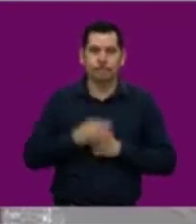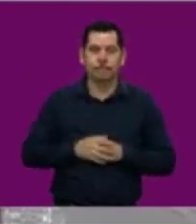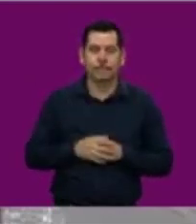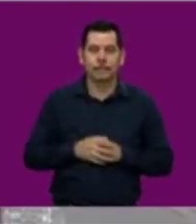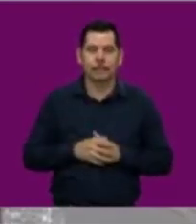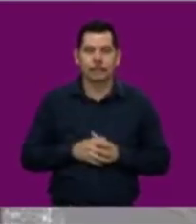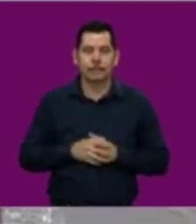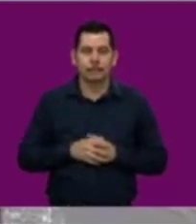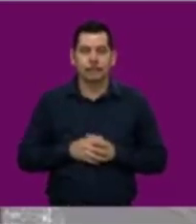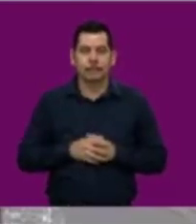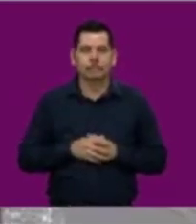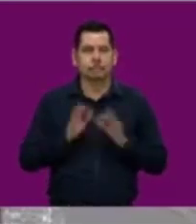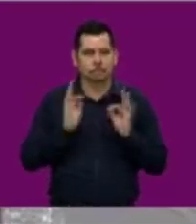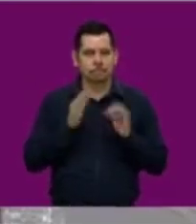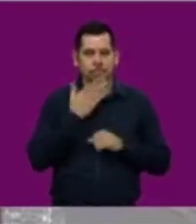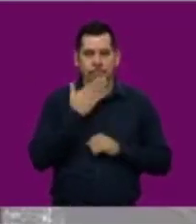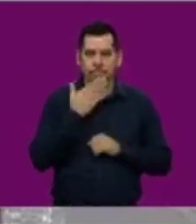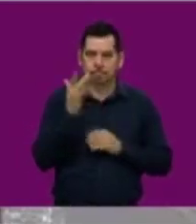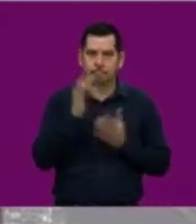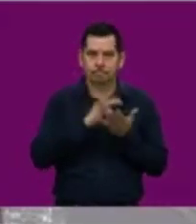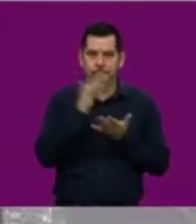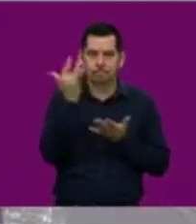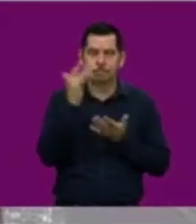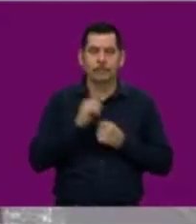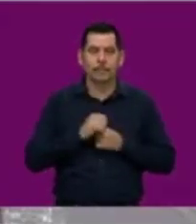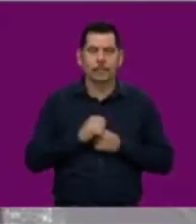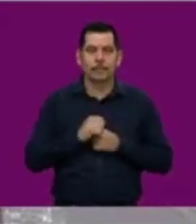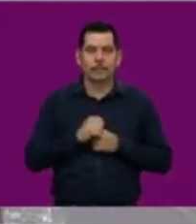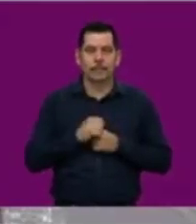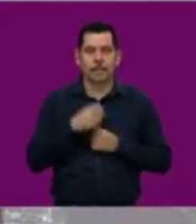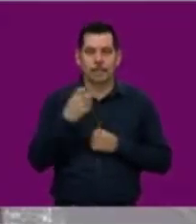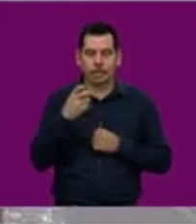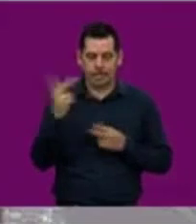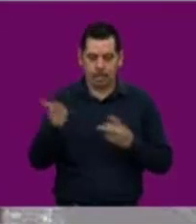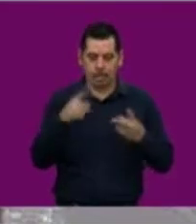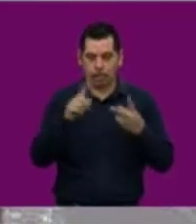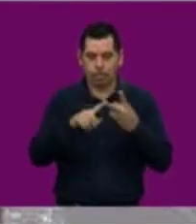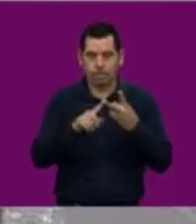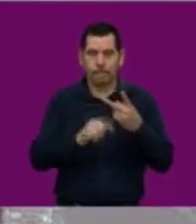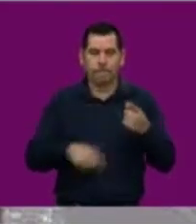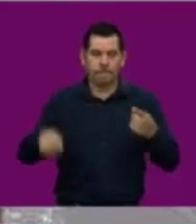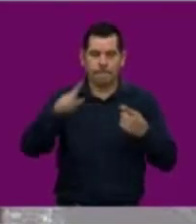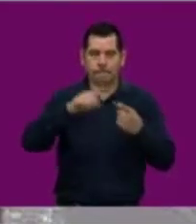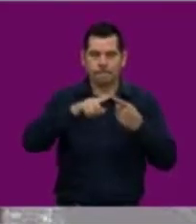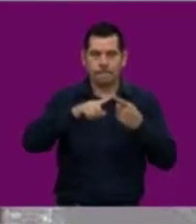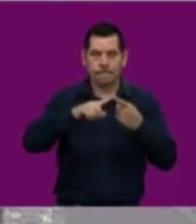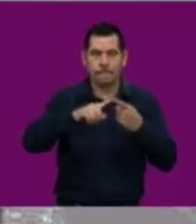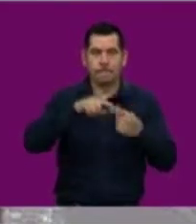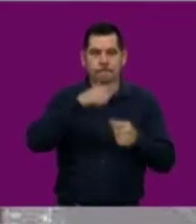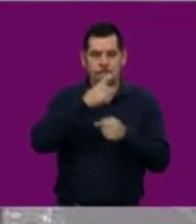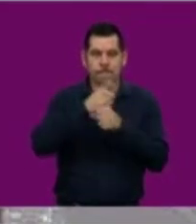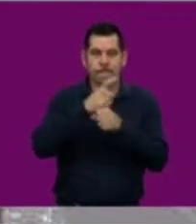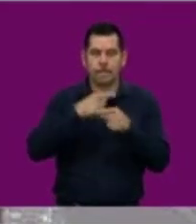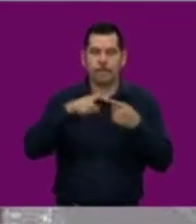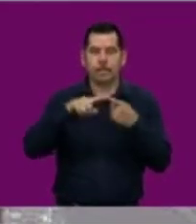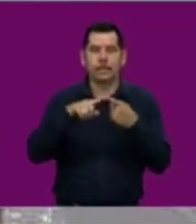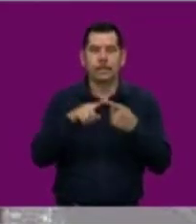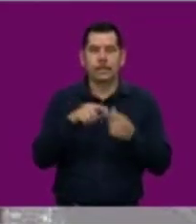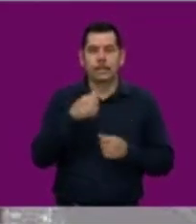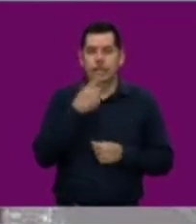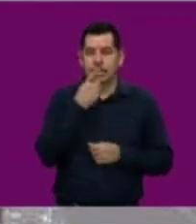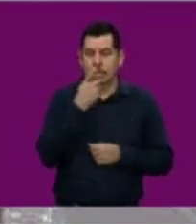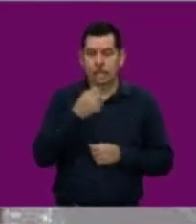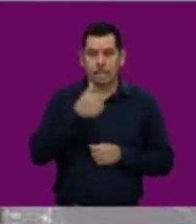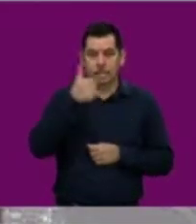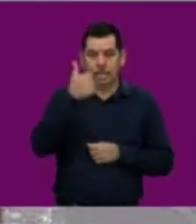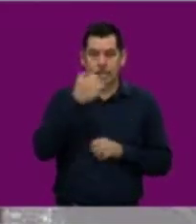perfecto esa sería la segunda y la pendiente seis estados están en